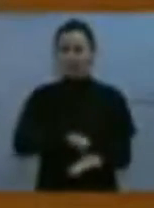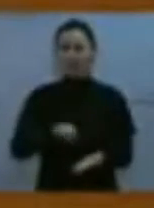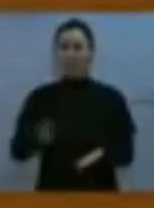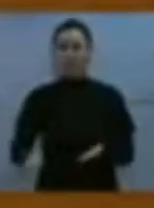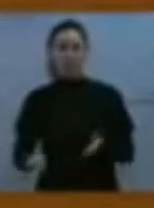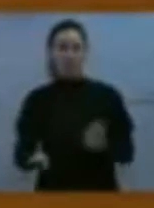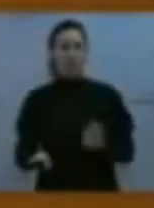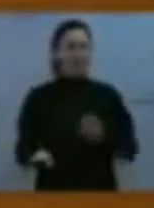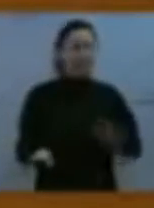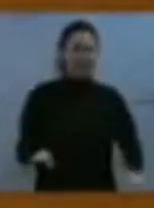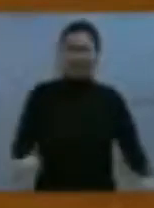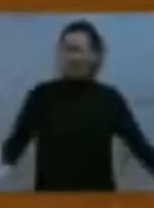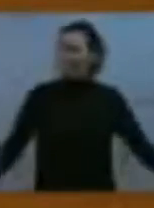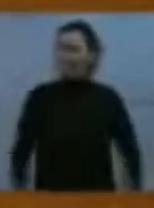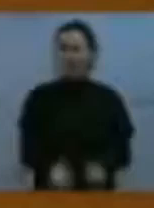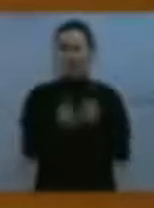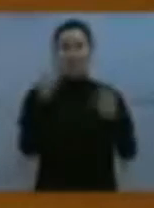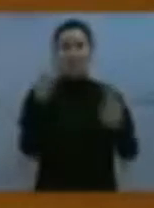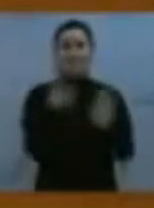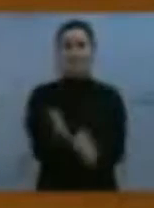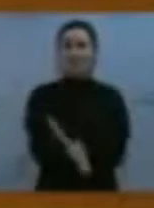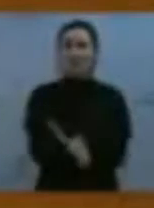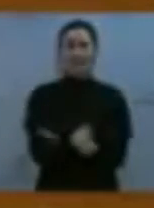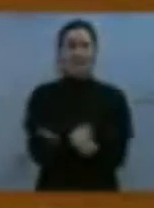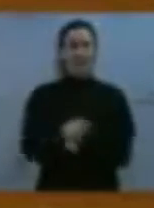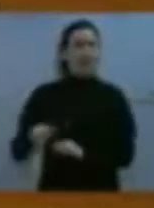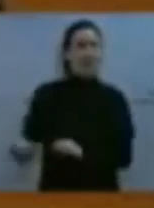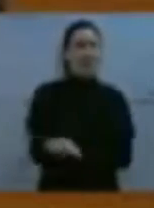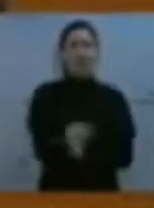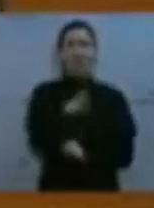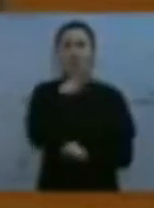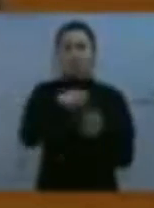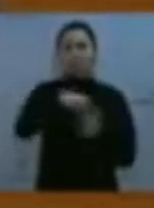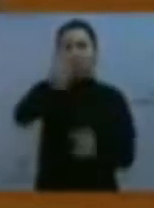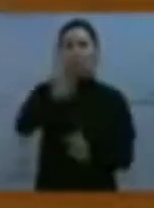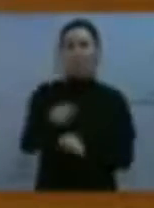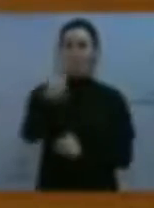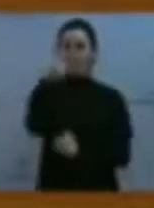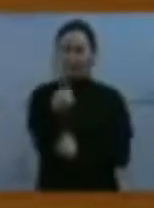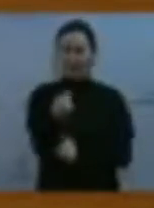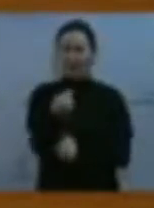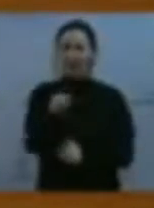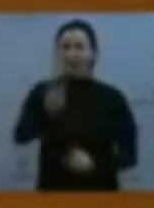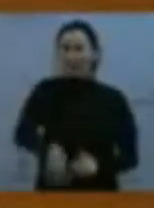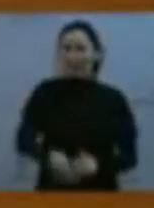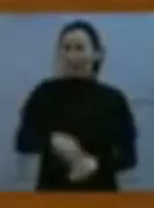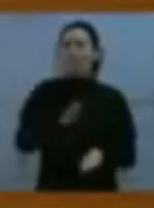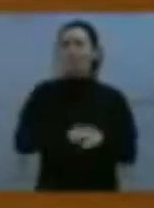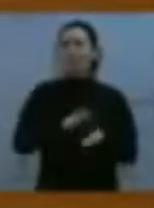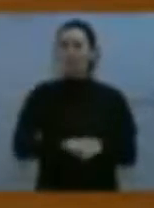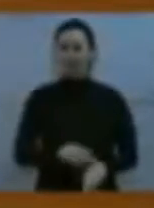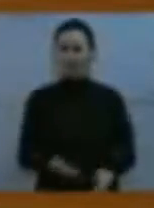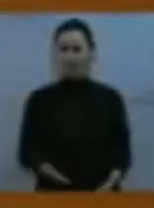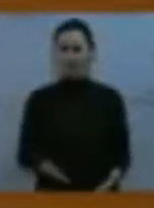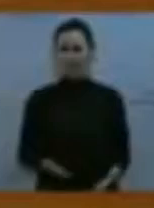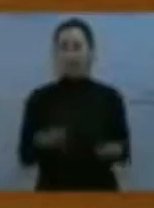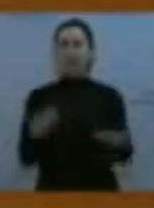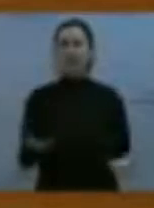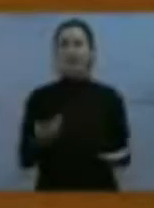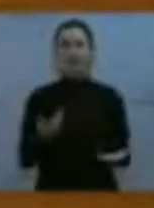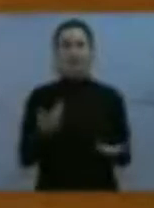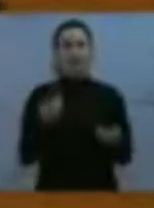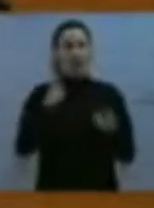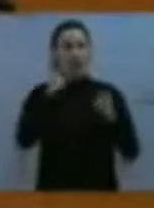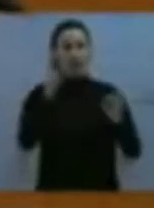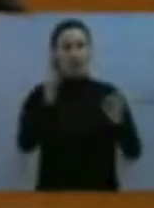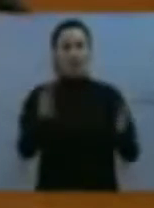el secesionismo catalán marque la agenda de ningún gobierno. Y creo que es una obviedad si decimos hoy y afirmamos hoy aquí,